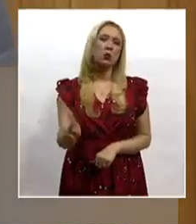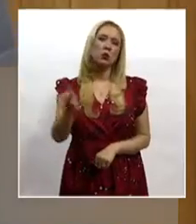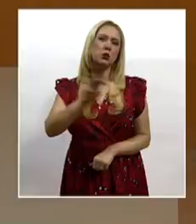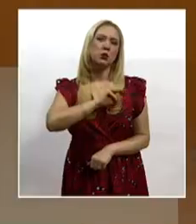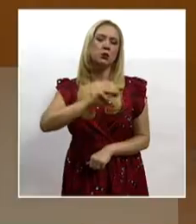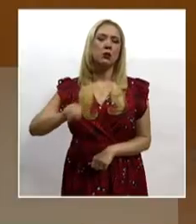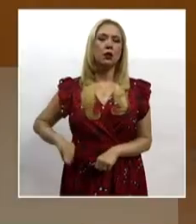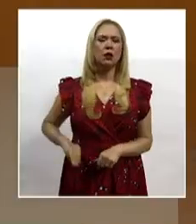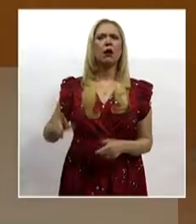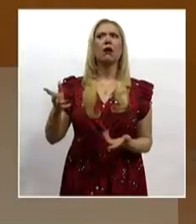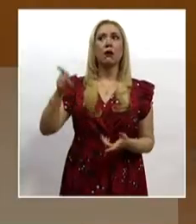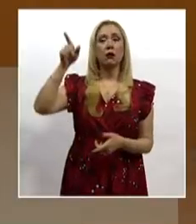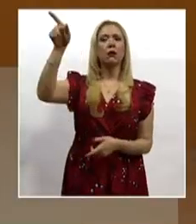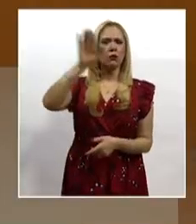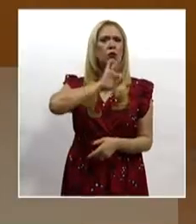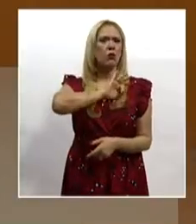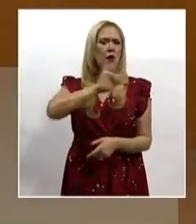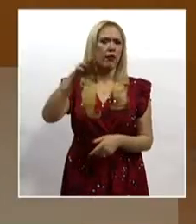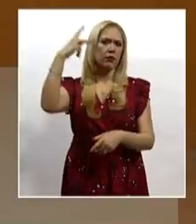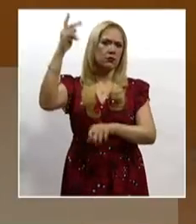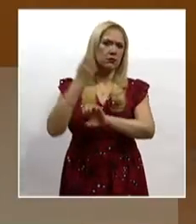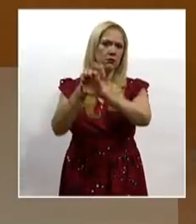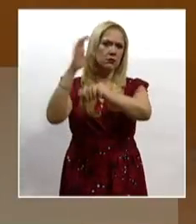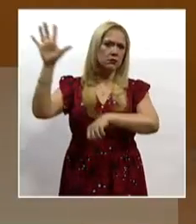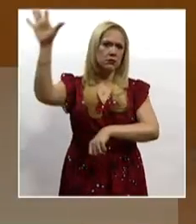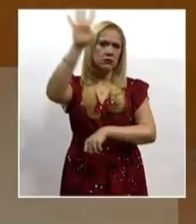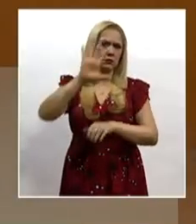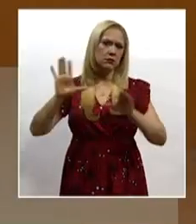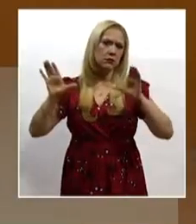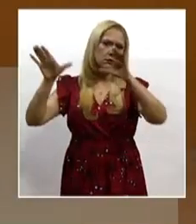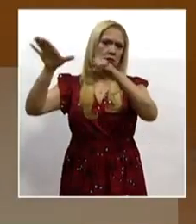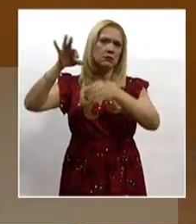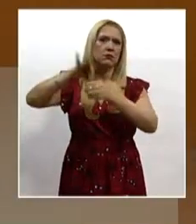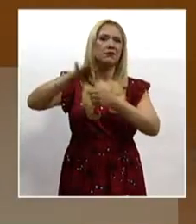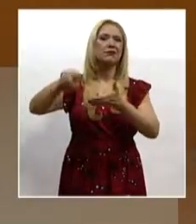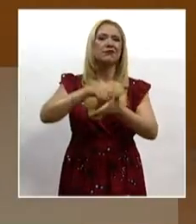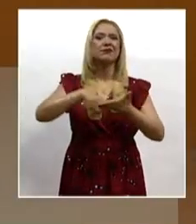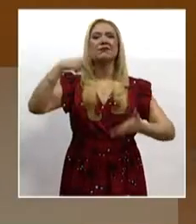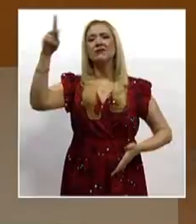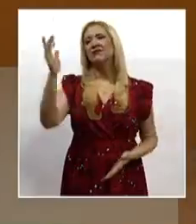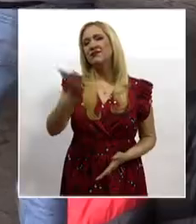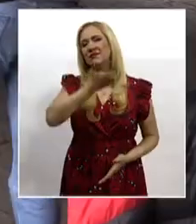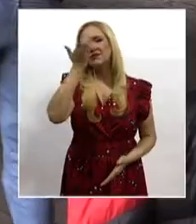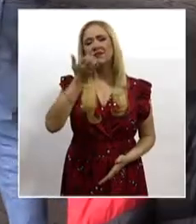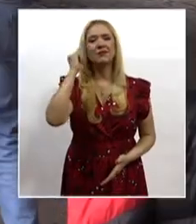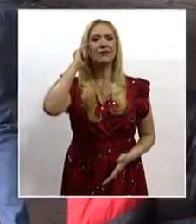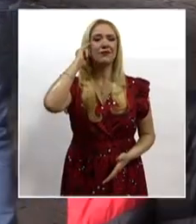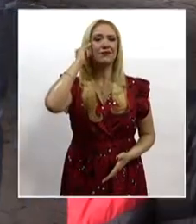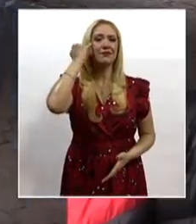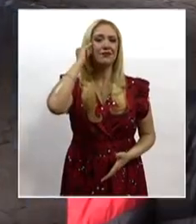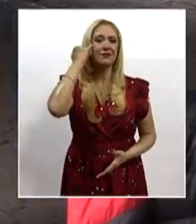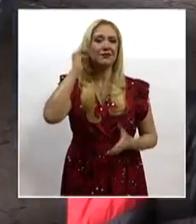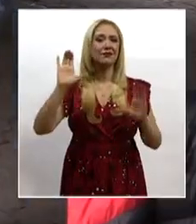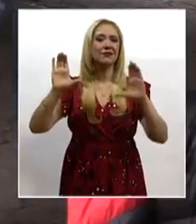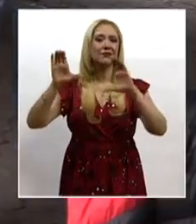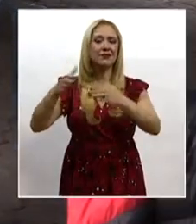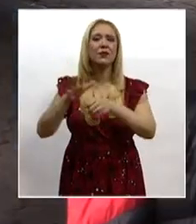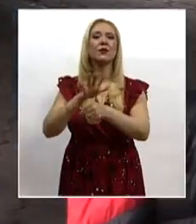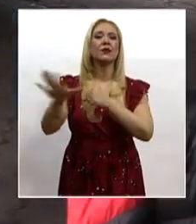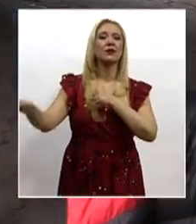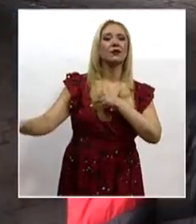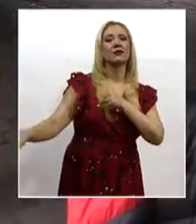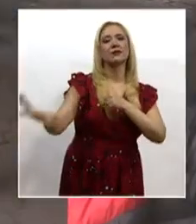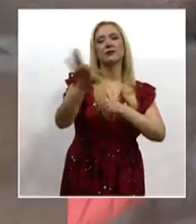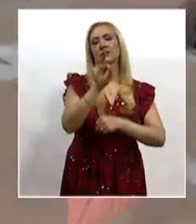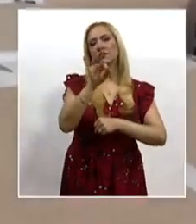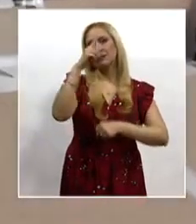es competente para conocer del asunto, pues se trata de un tema electoral que podría afectar los derechos político-electorales en su vertiente al